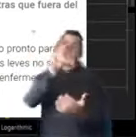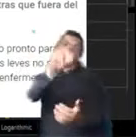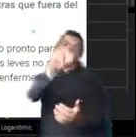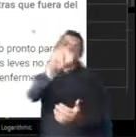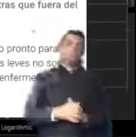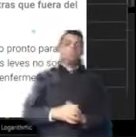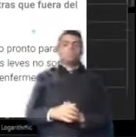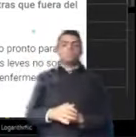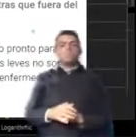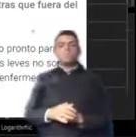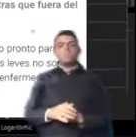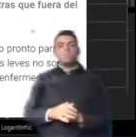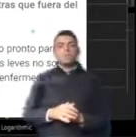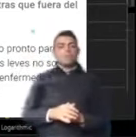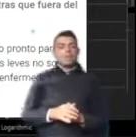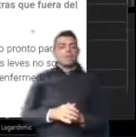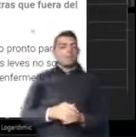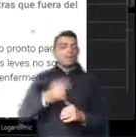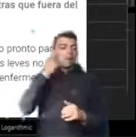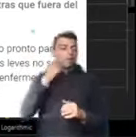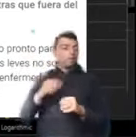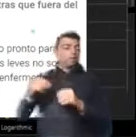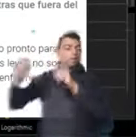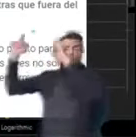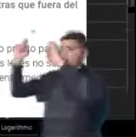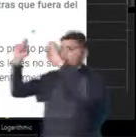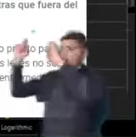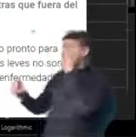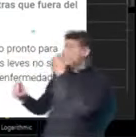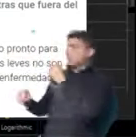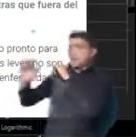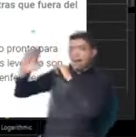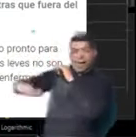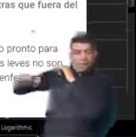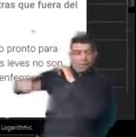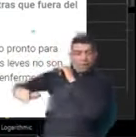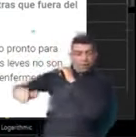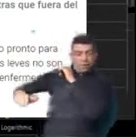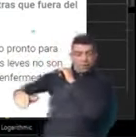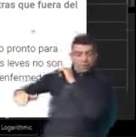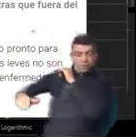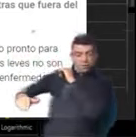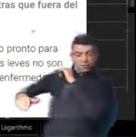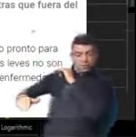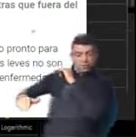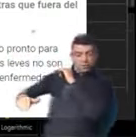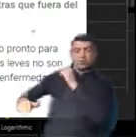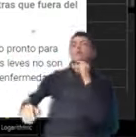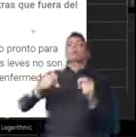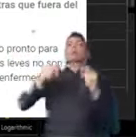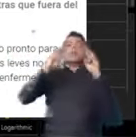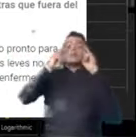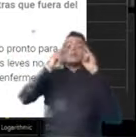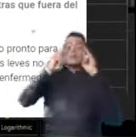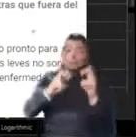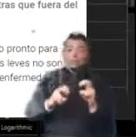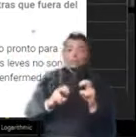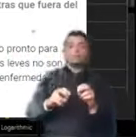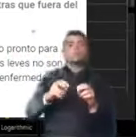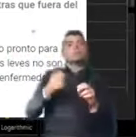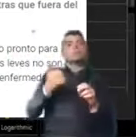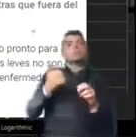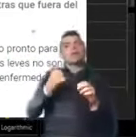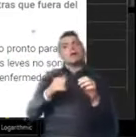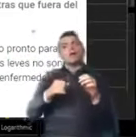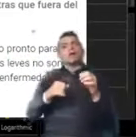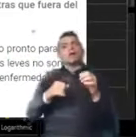lo que dice esa imagen en la parte inferior. Sin embargo, los investigadores consideran que aún es demasiado pronto para calcular con